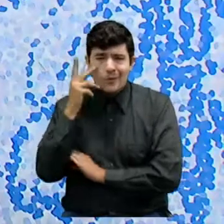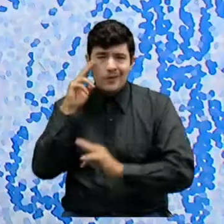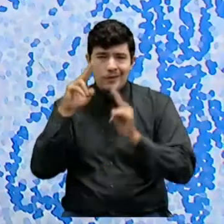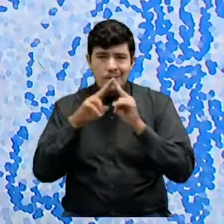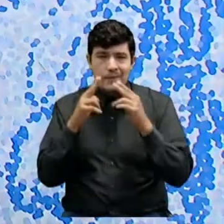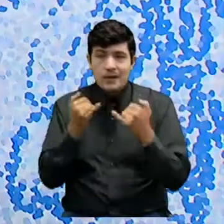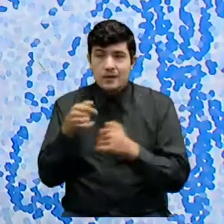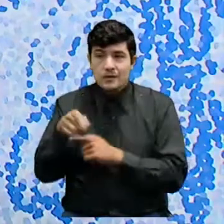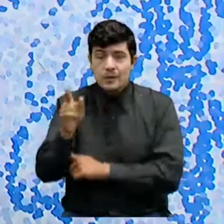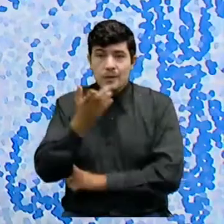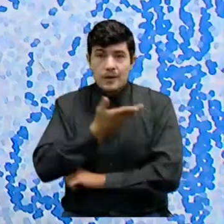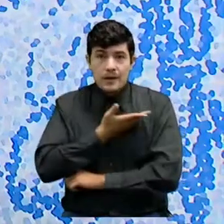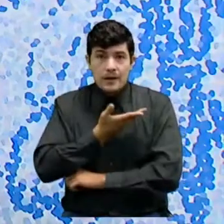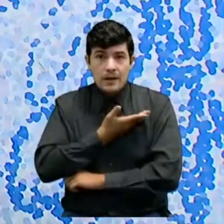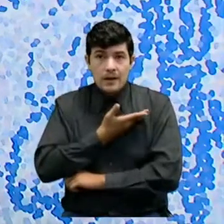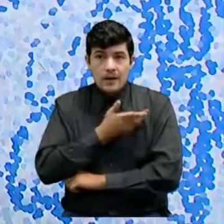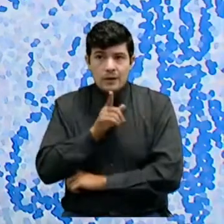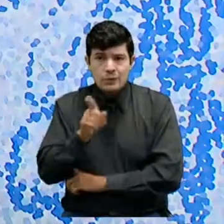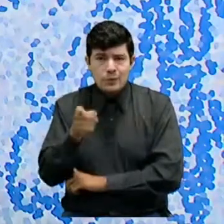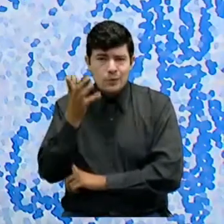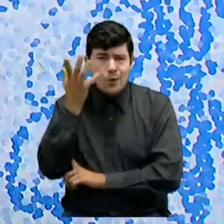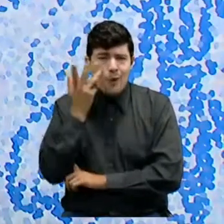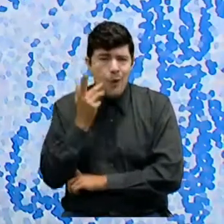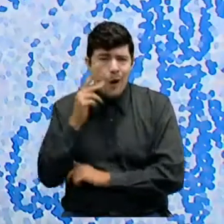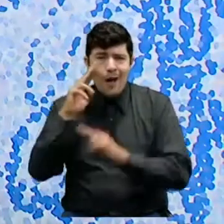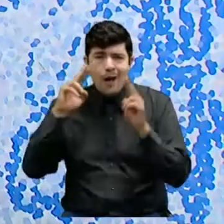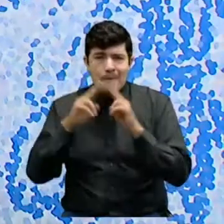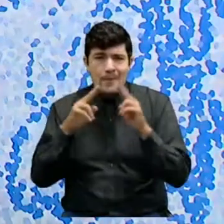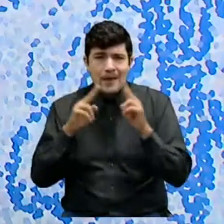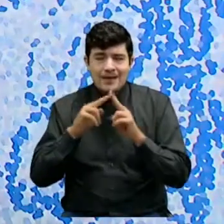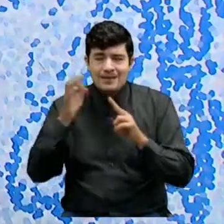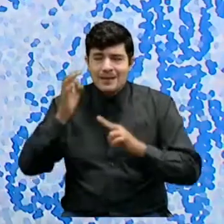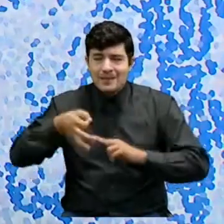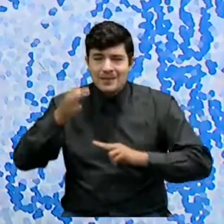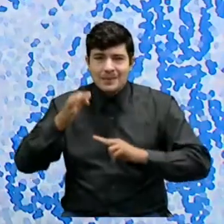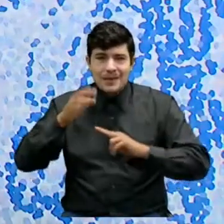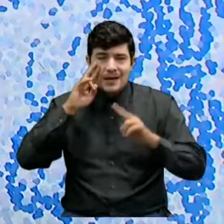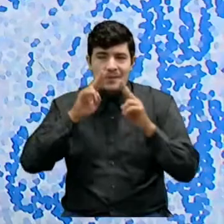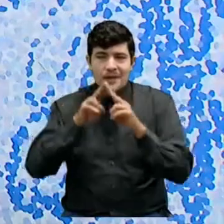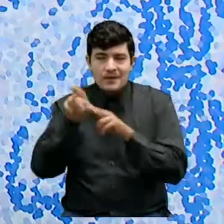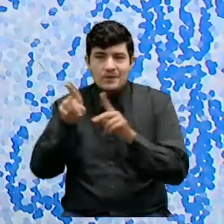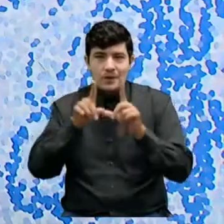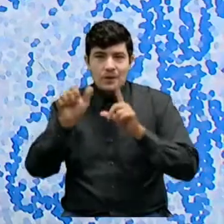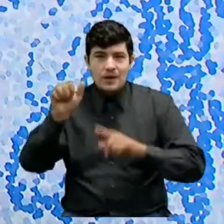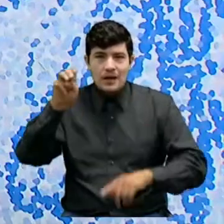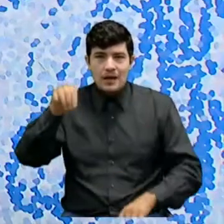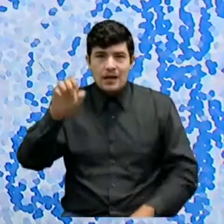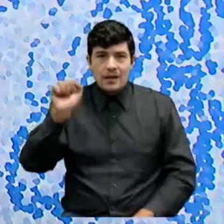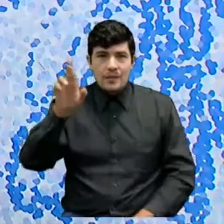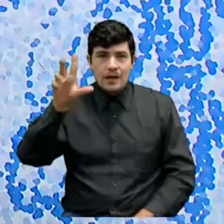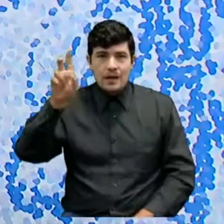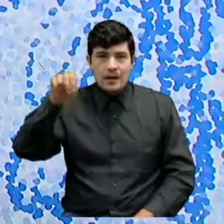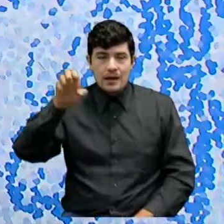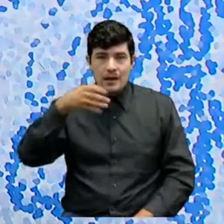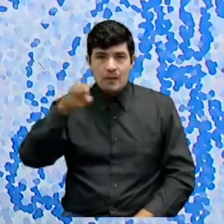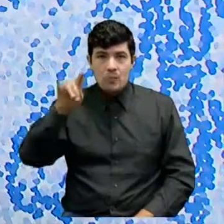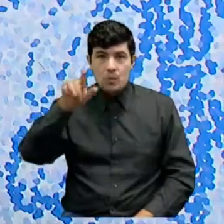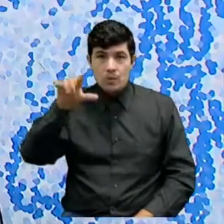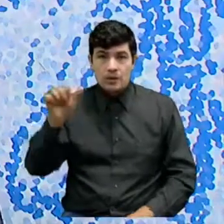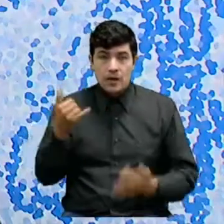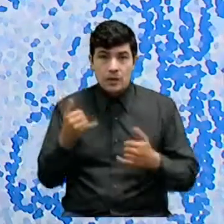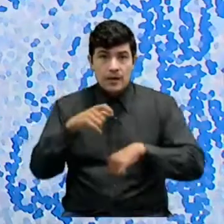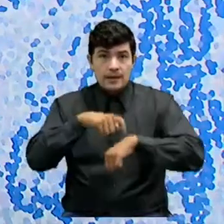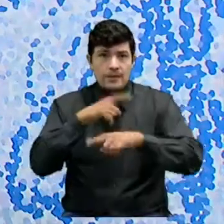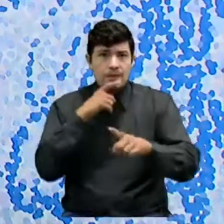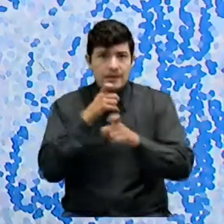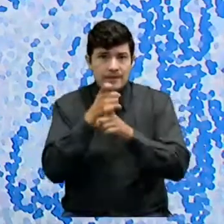Su señora madre no se pierde el programa, fans de la doctora Marlene Murcia. Son tiempos difíciles